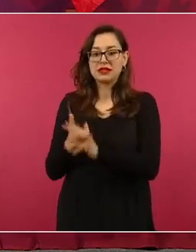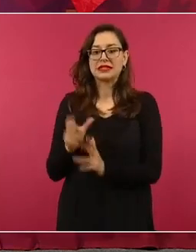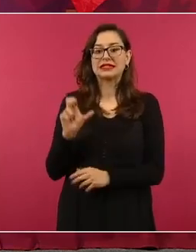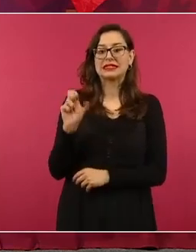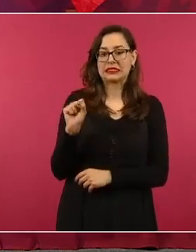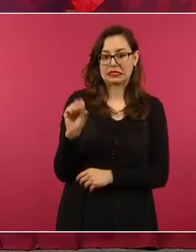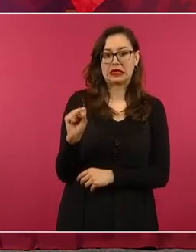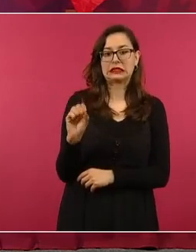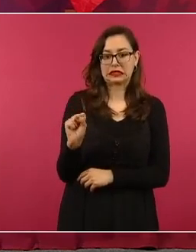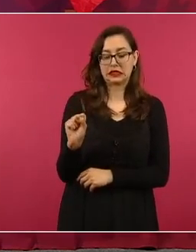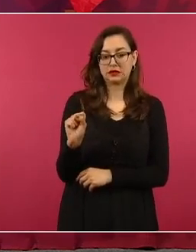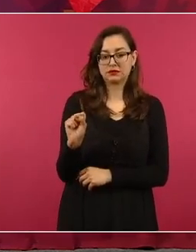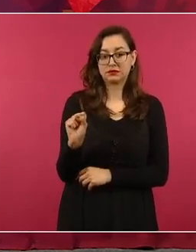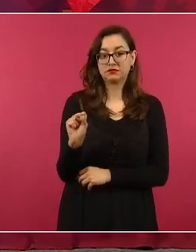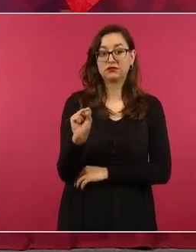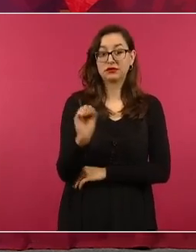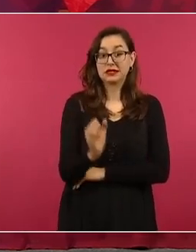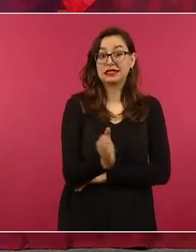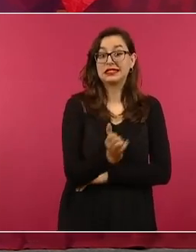50